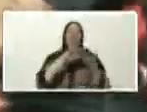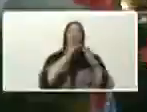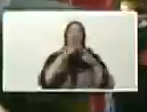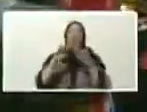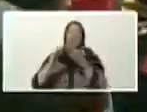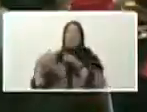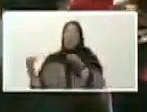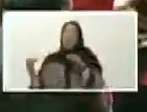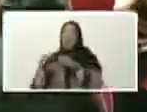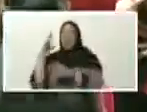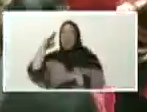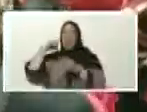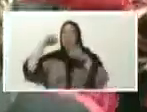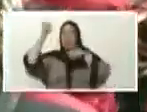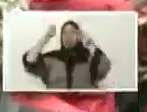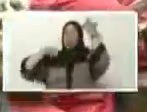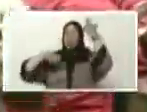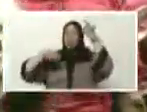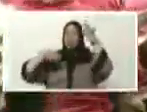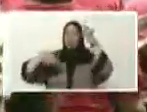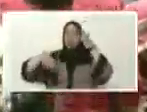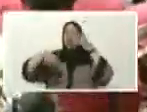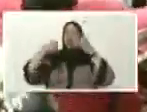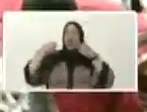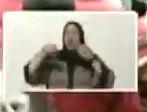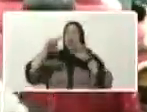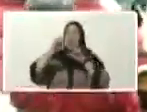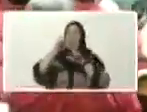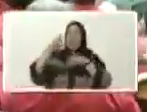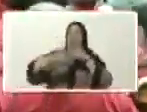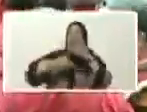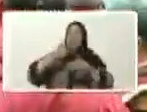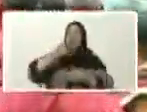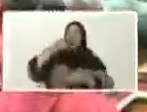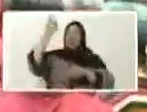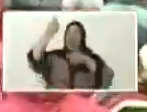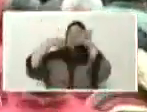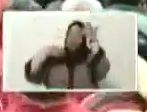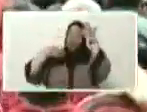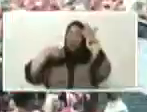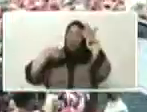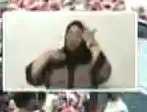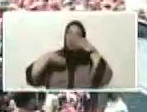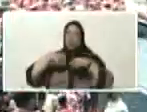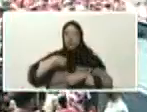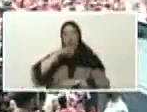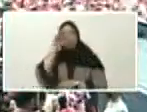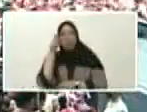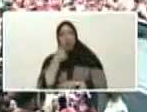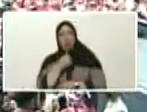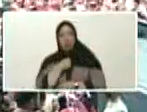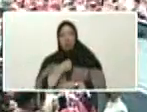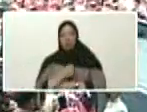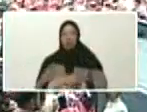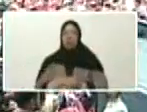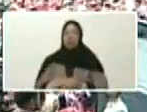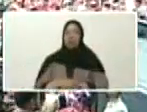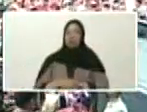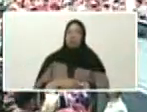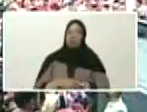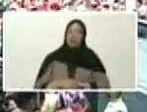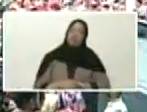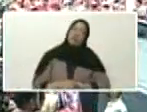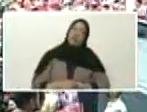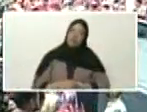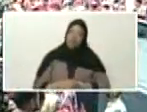y UVC, que estamos cumpliendo la palabra del comandante Chávez. Ahora, presidente, usted me pregunta el plan. Ya tenemos el manual.